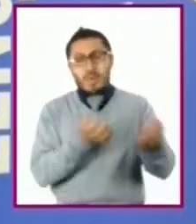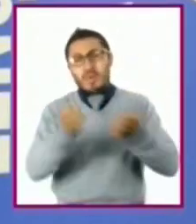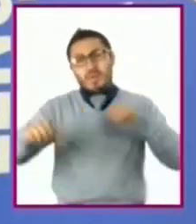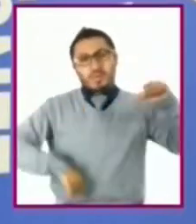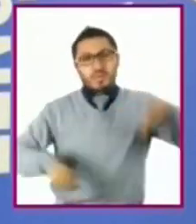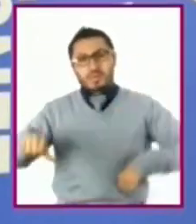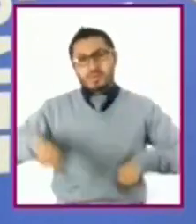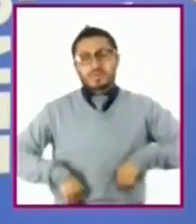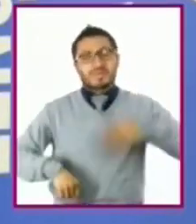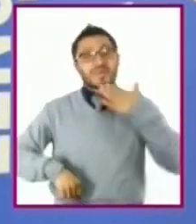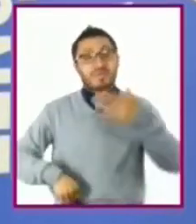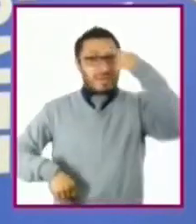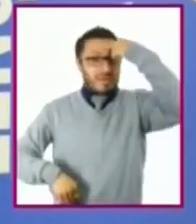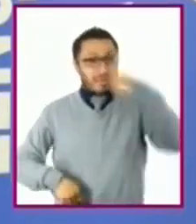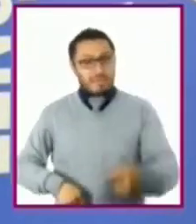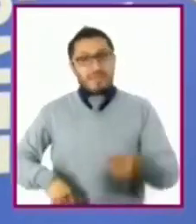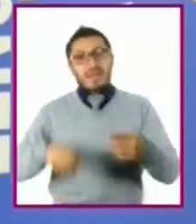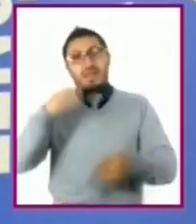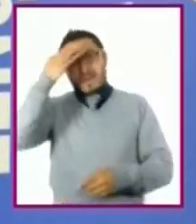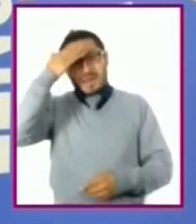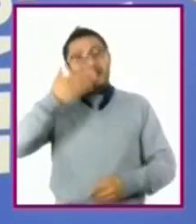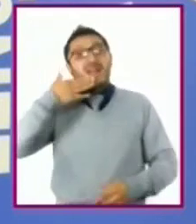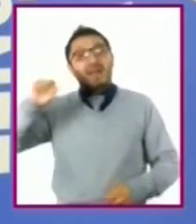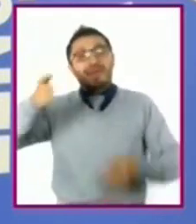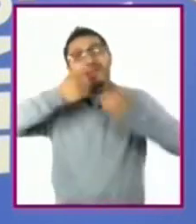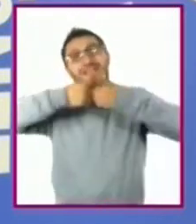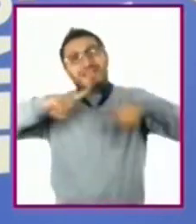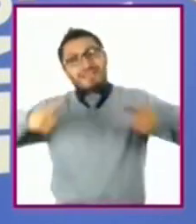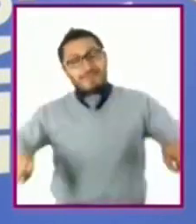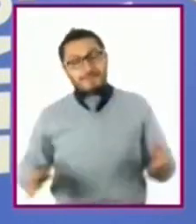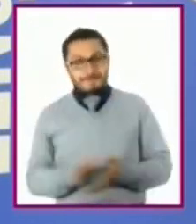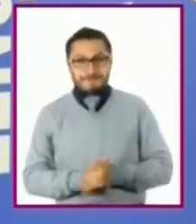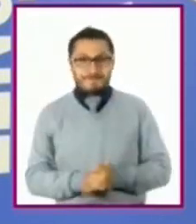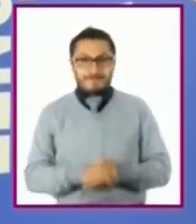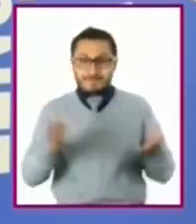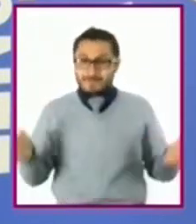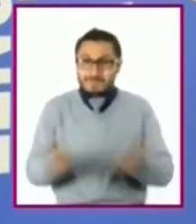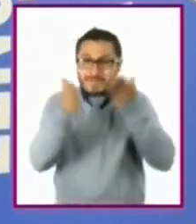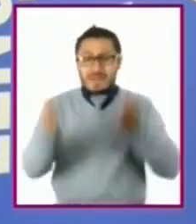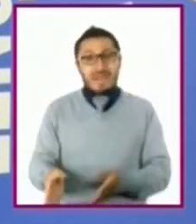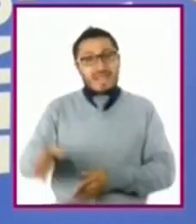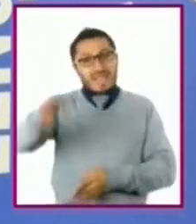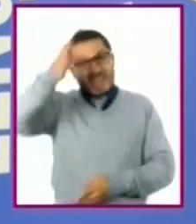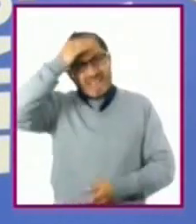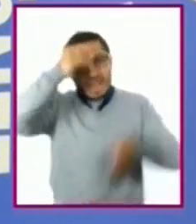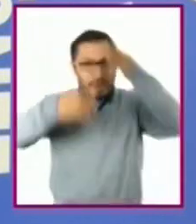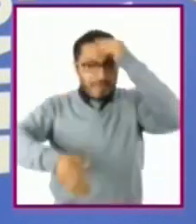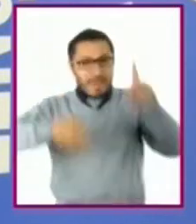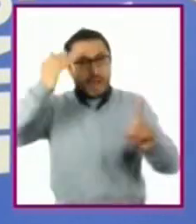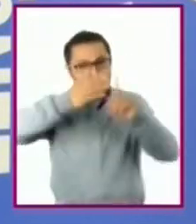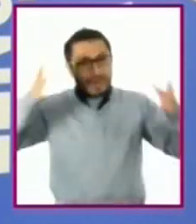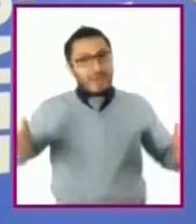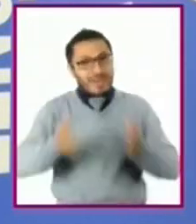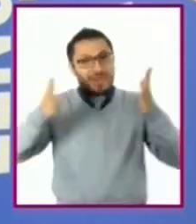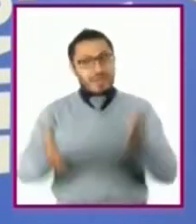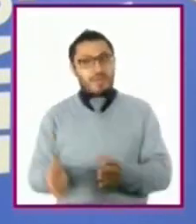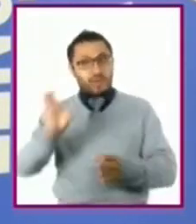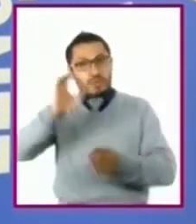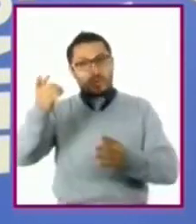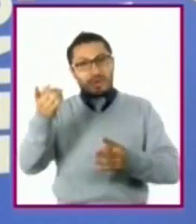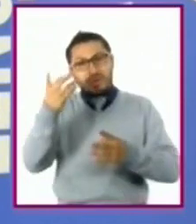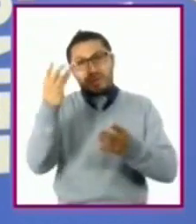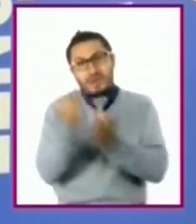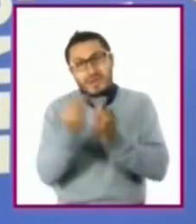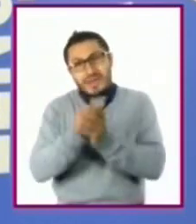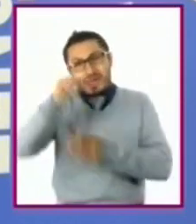para empezar a desarrollar estas habilidades. Repasemos los aprendizajes esperados establecidos al principio del programa para